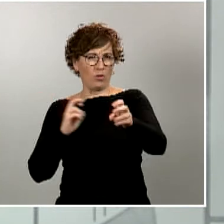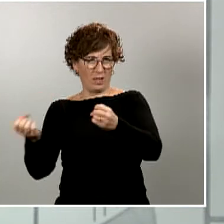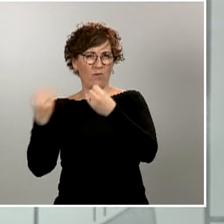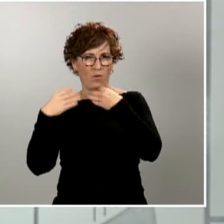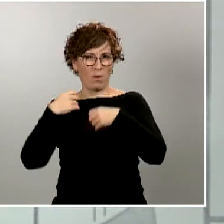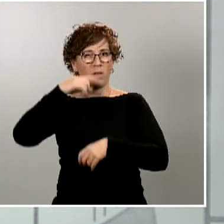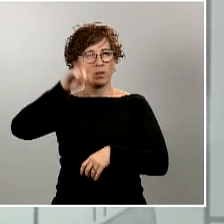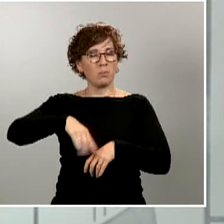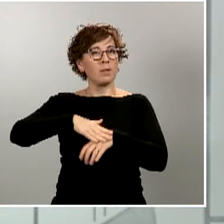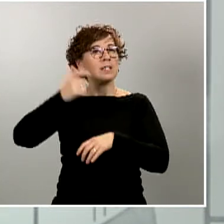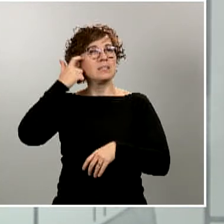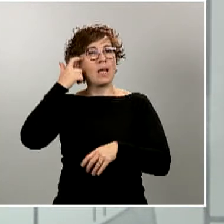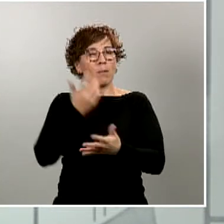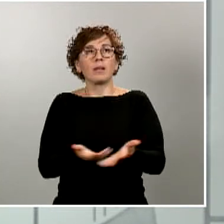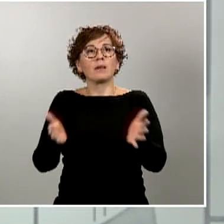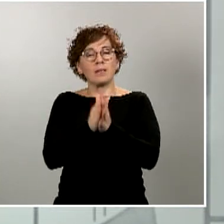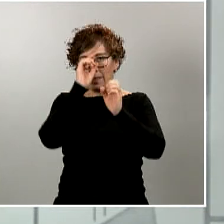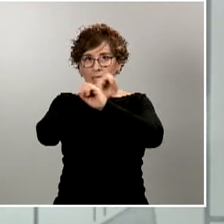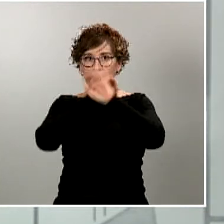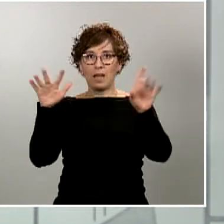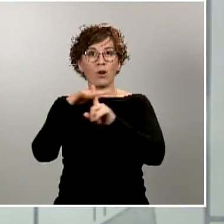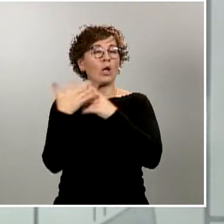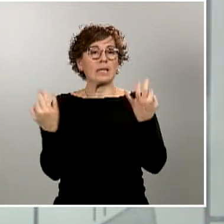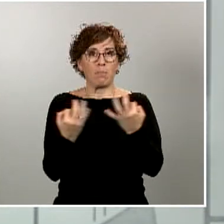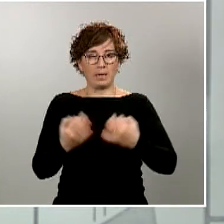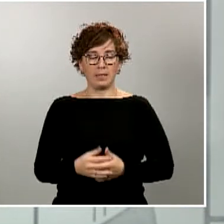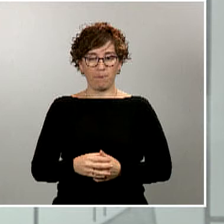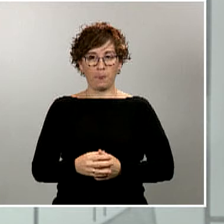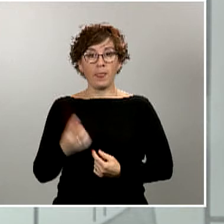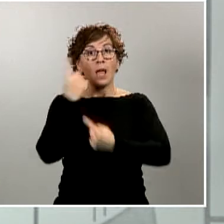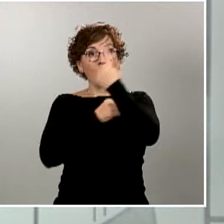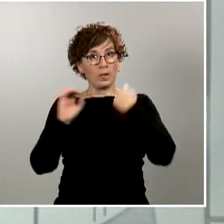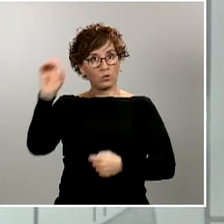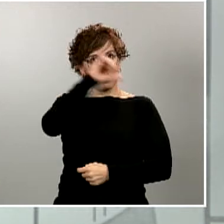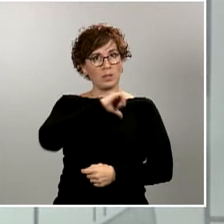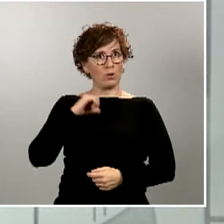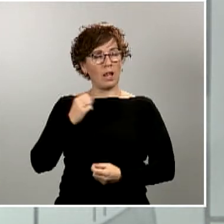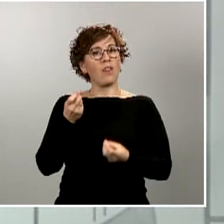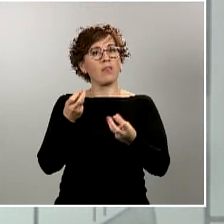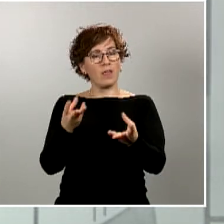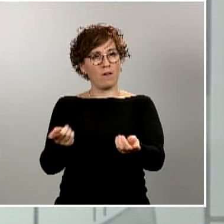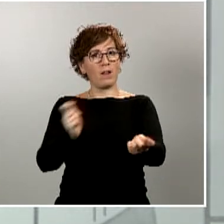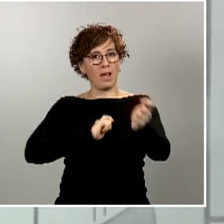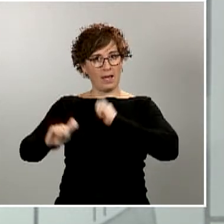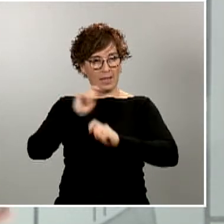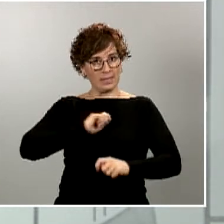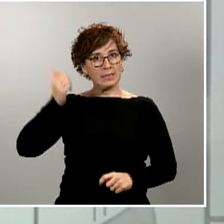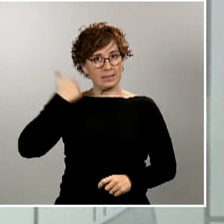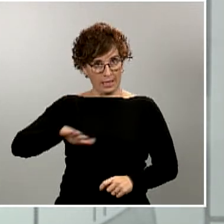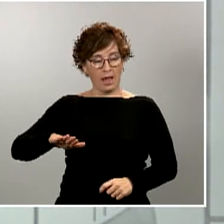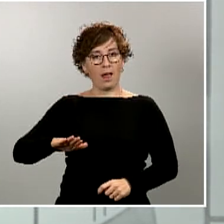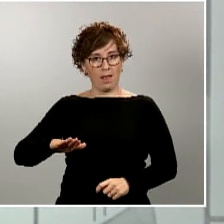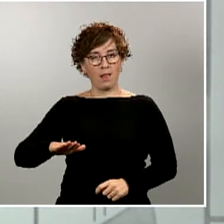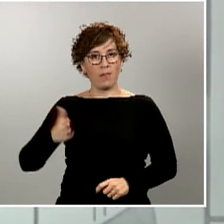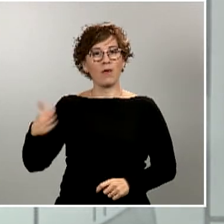la foto completa de qué está pasando. Algunas comunidades autónomas han facilitado ya cifras de fallecidos en residencias de mayores, bien sean de